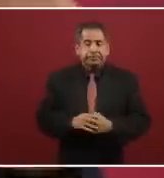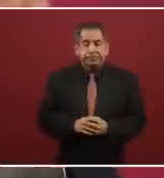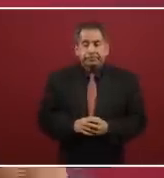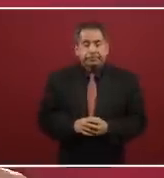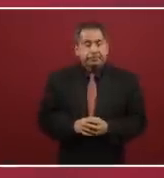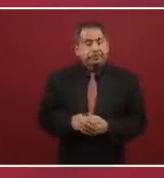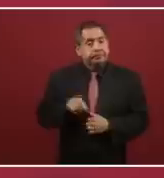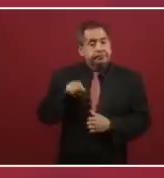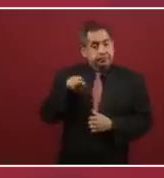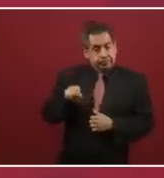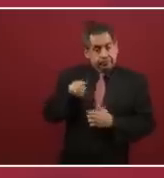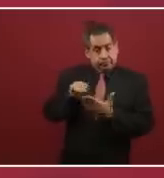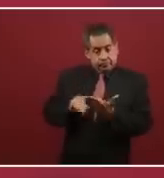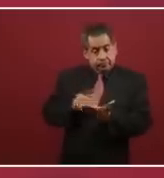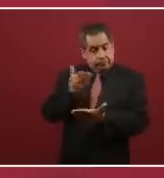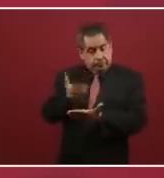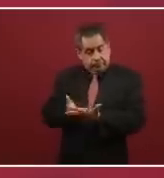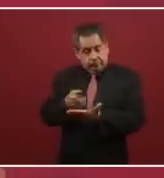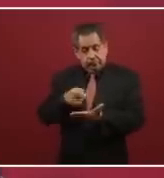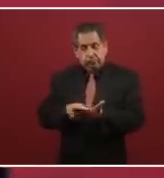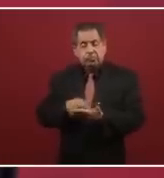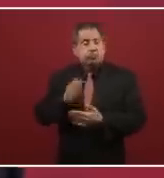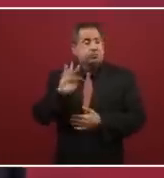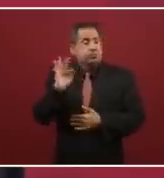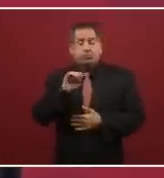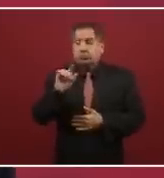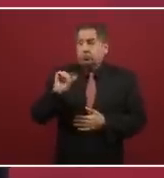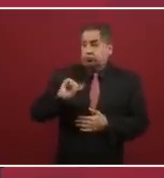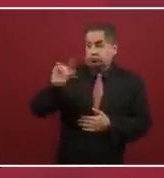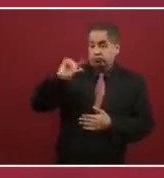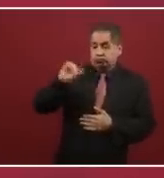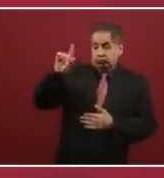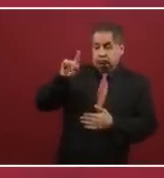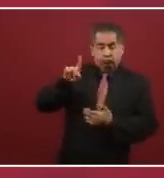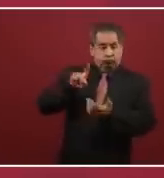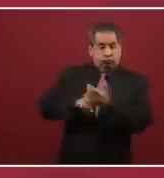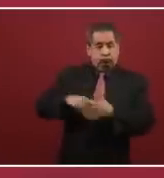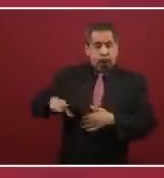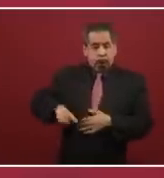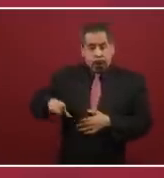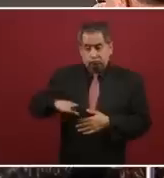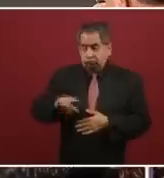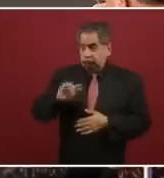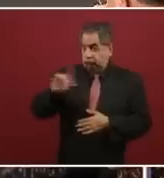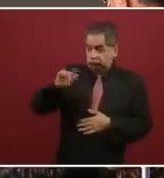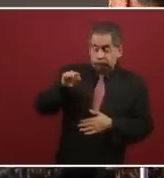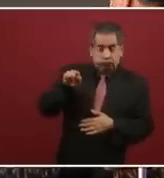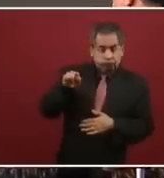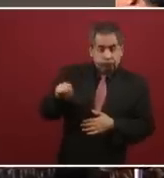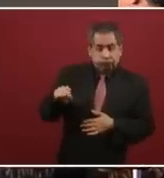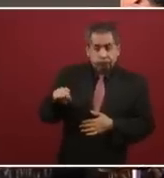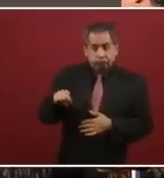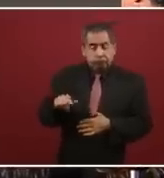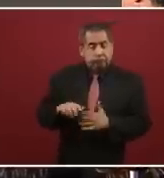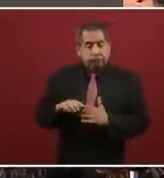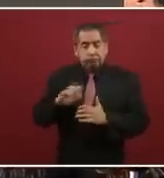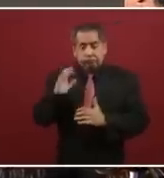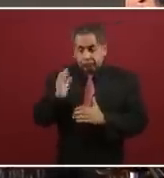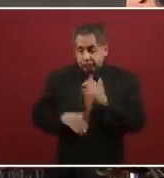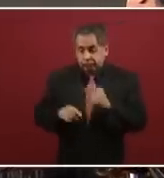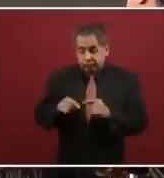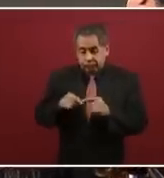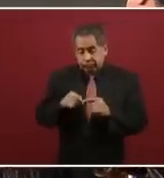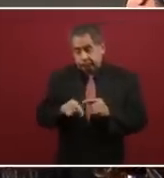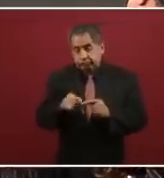Ahí se establece de que si un funcionario público termina, no puede en 10